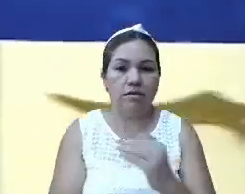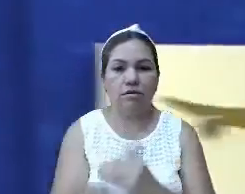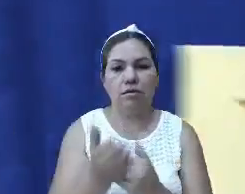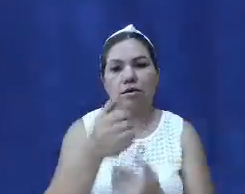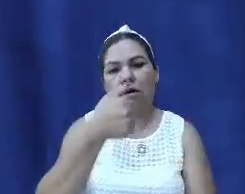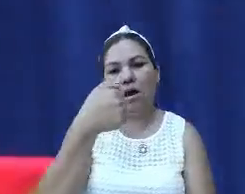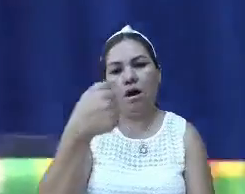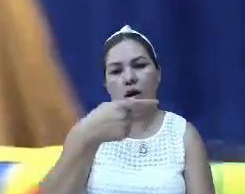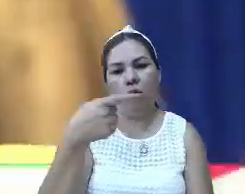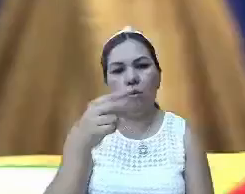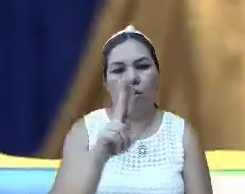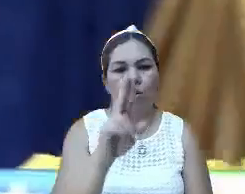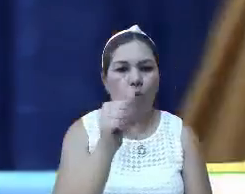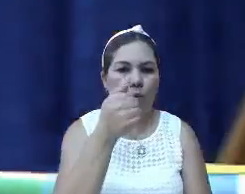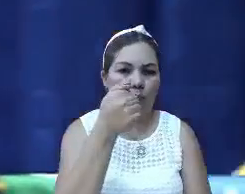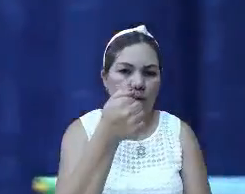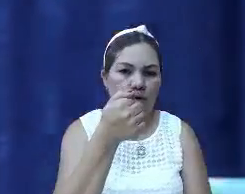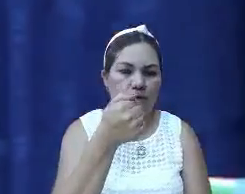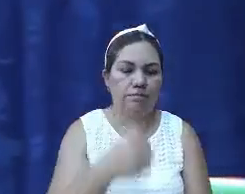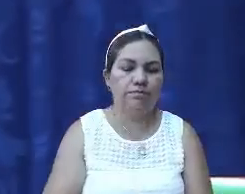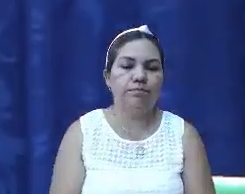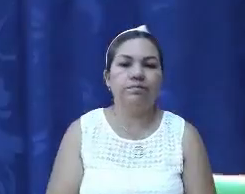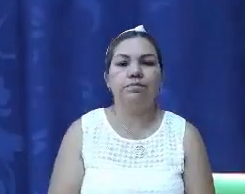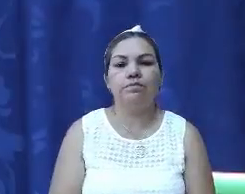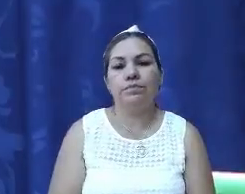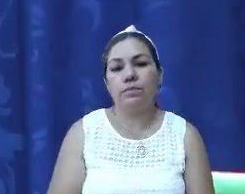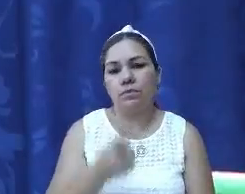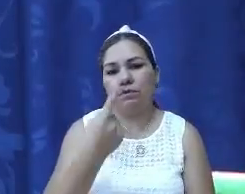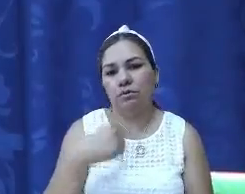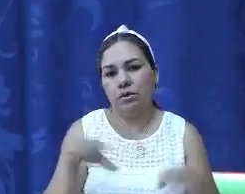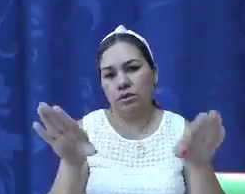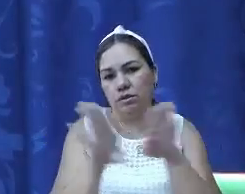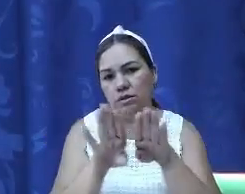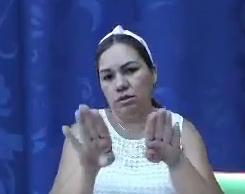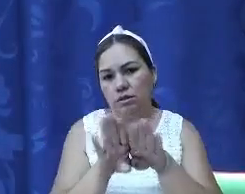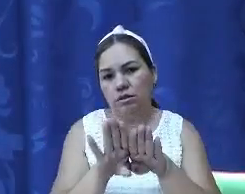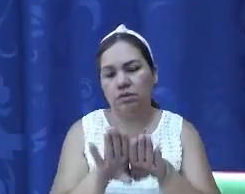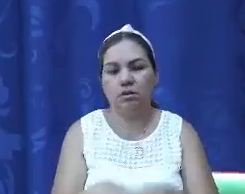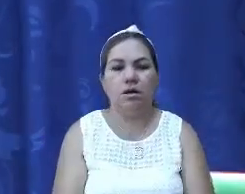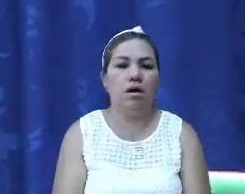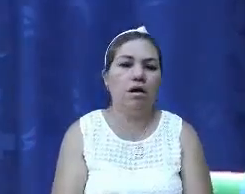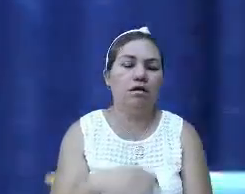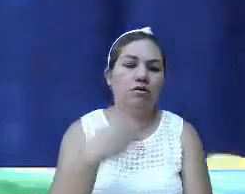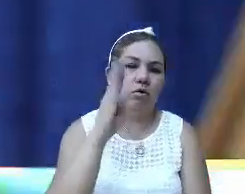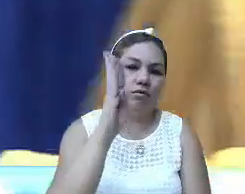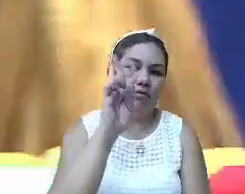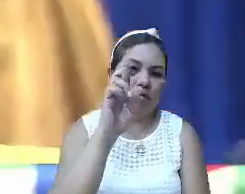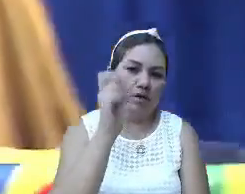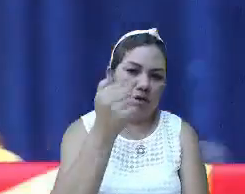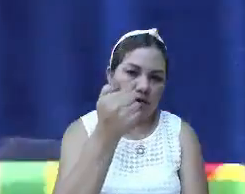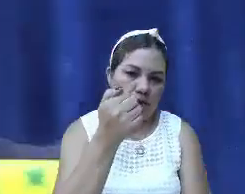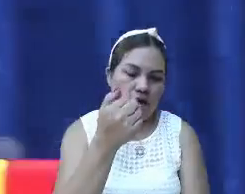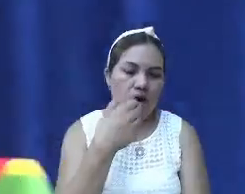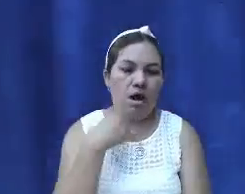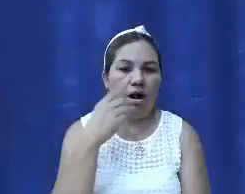que empezar a calafatear su arca, a cerrar las junturas con brea, con la unción, con la